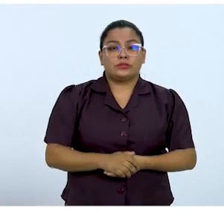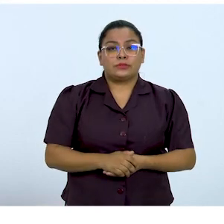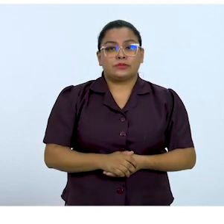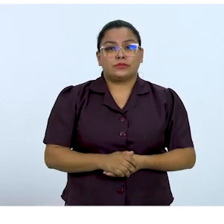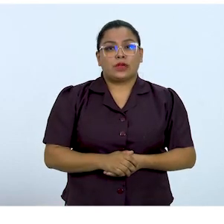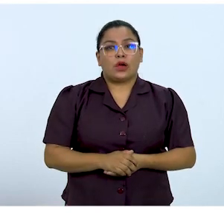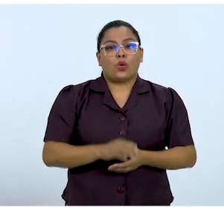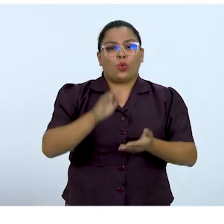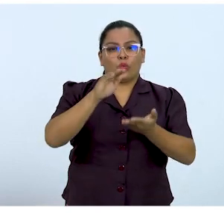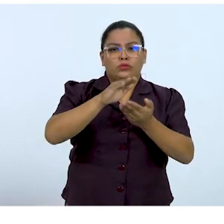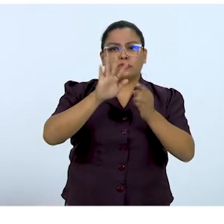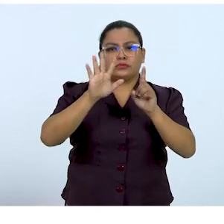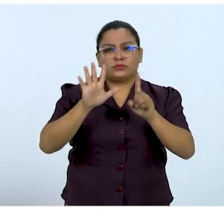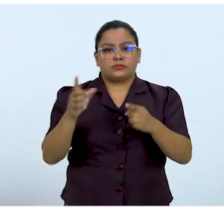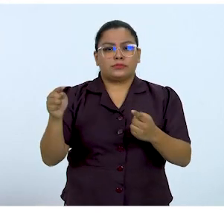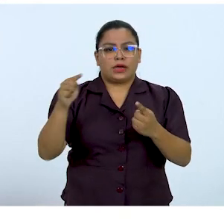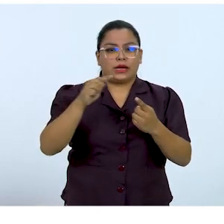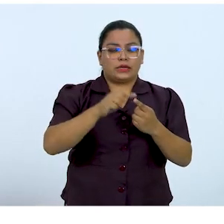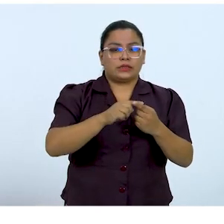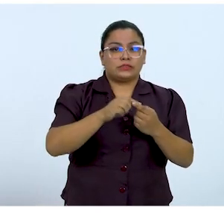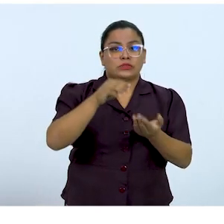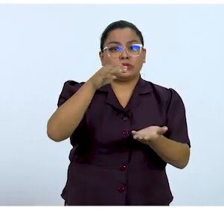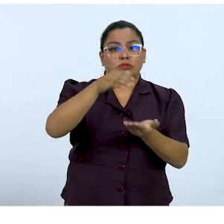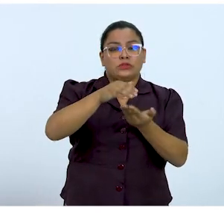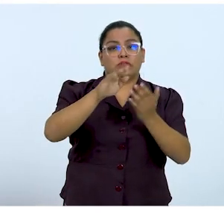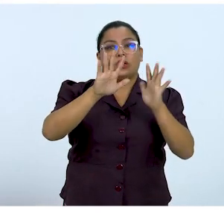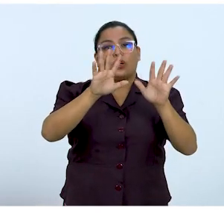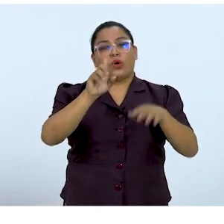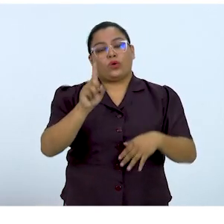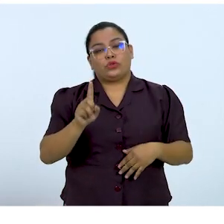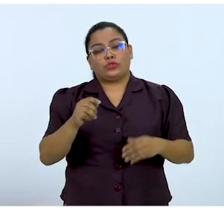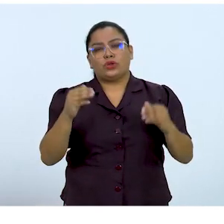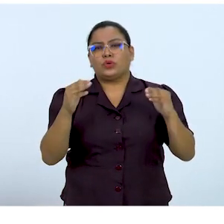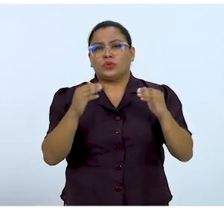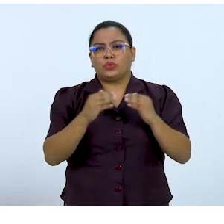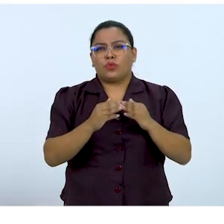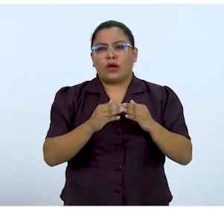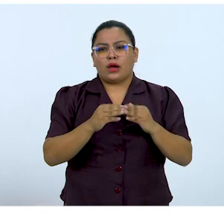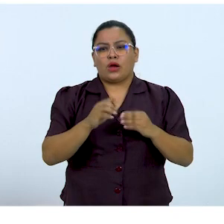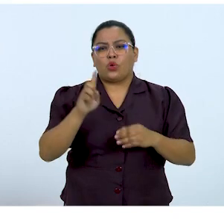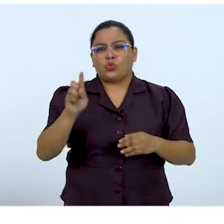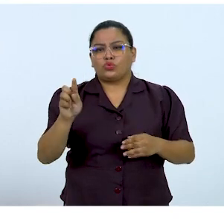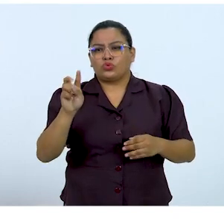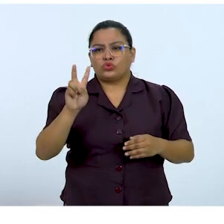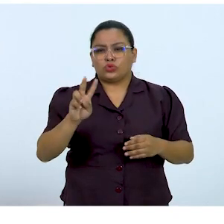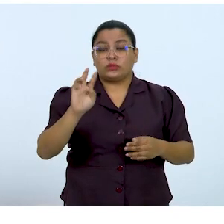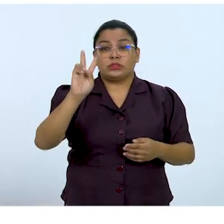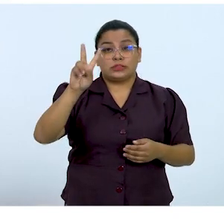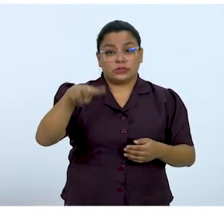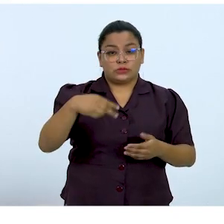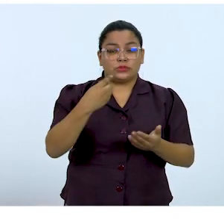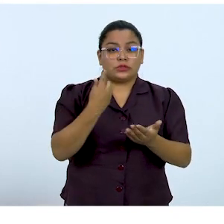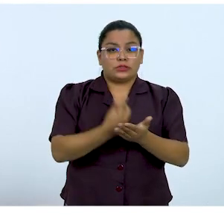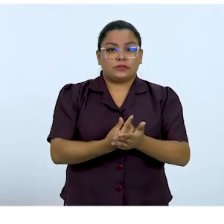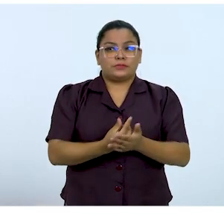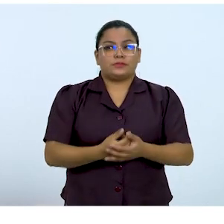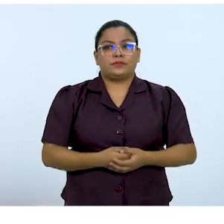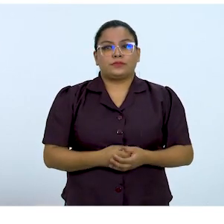contiene desde la unidad 6 hasta la unidad 11. También tenemos los tomos 1 y 2 para segundo